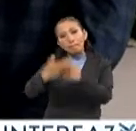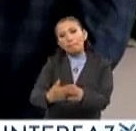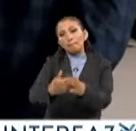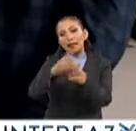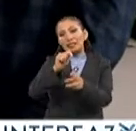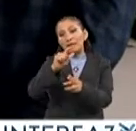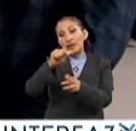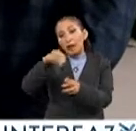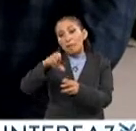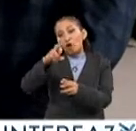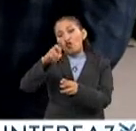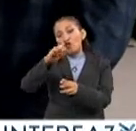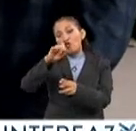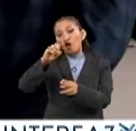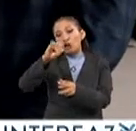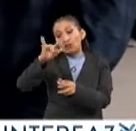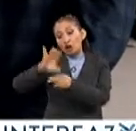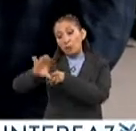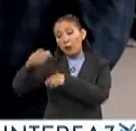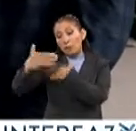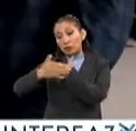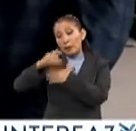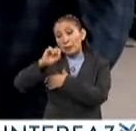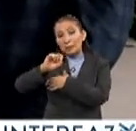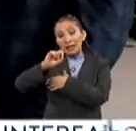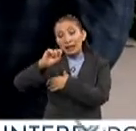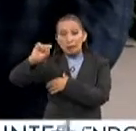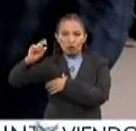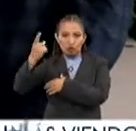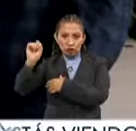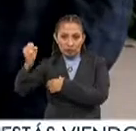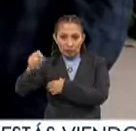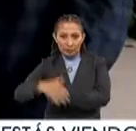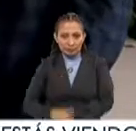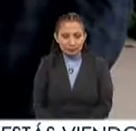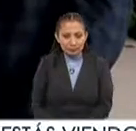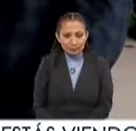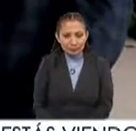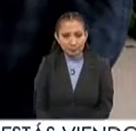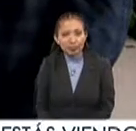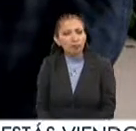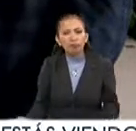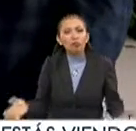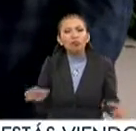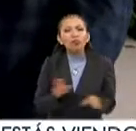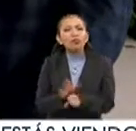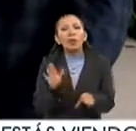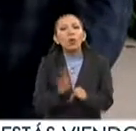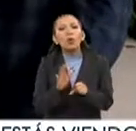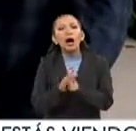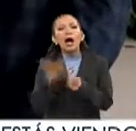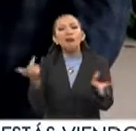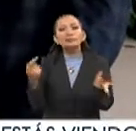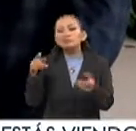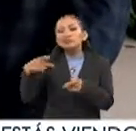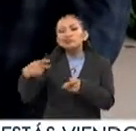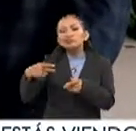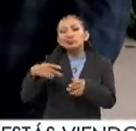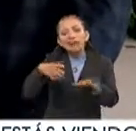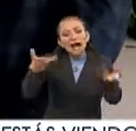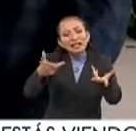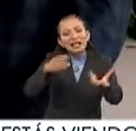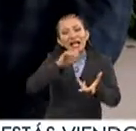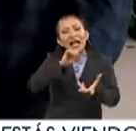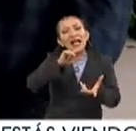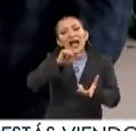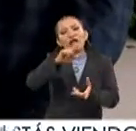de Telemorfosis Colombia los próximos 20 y 21 de septiembre. ¿Cuál es el papel que ha jugado